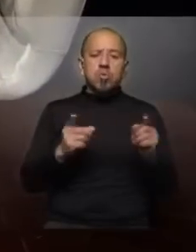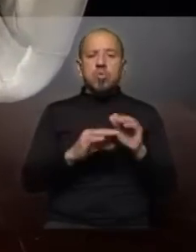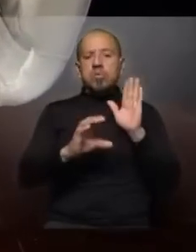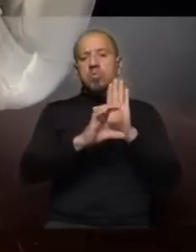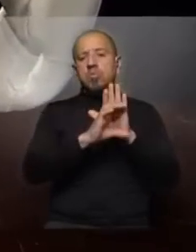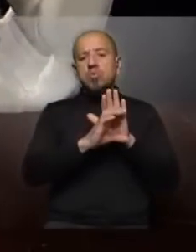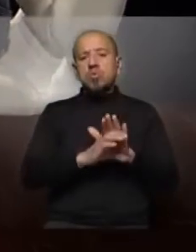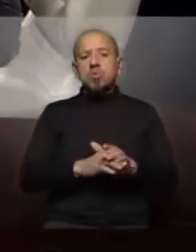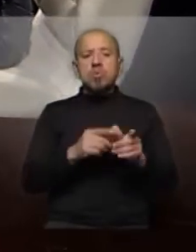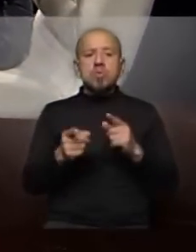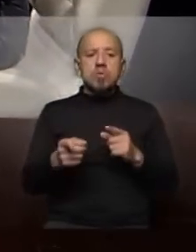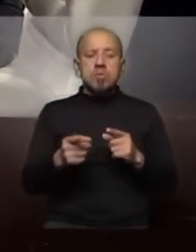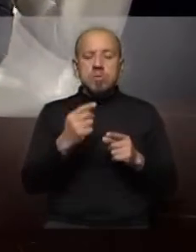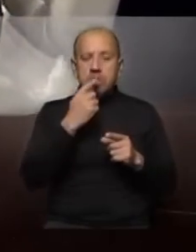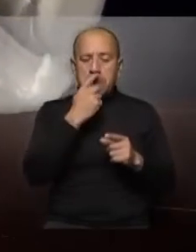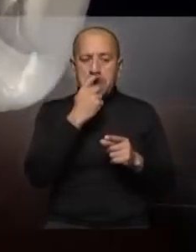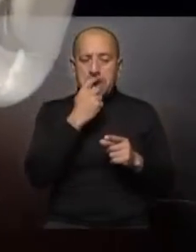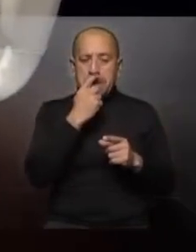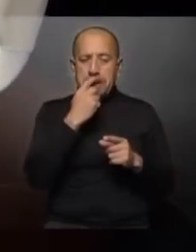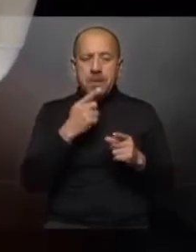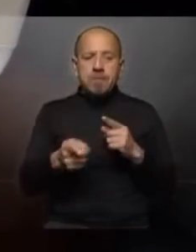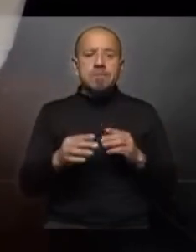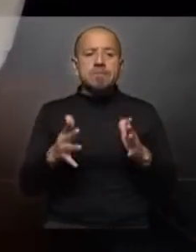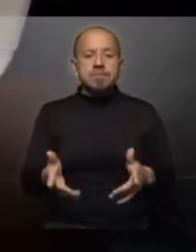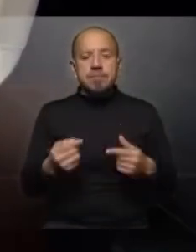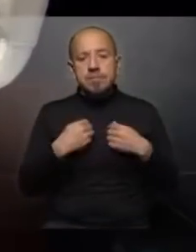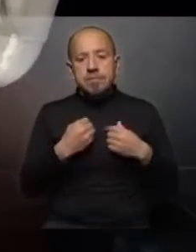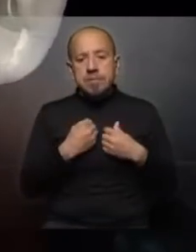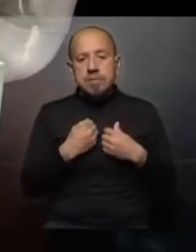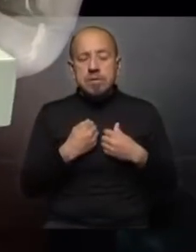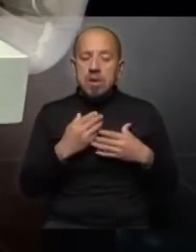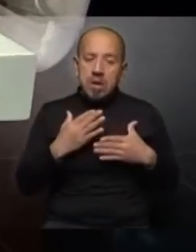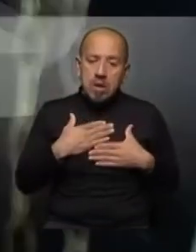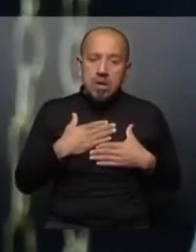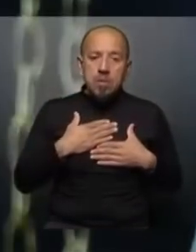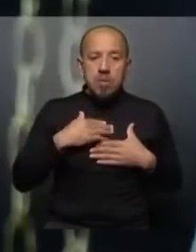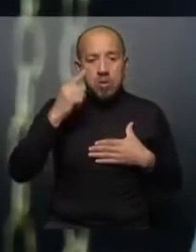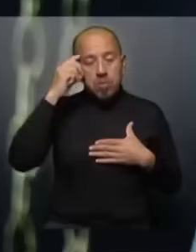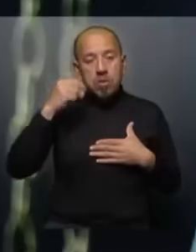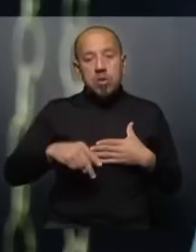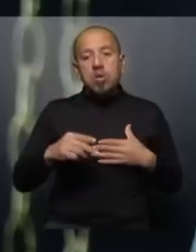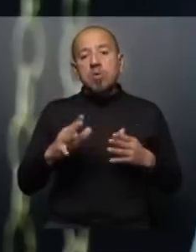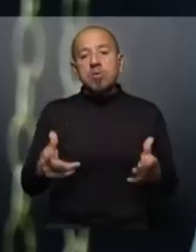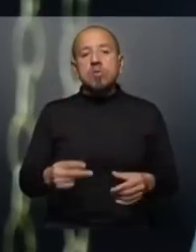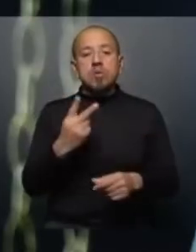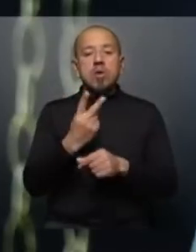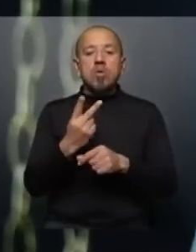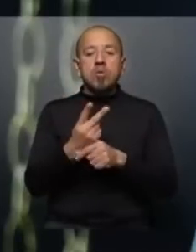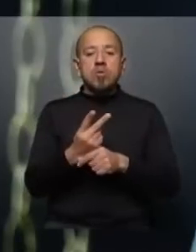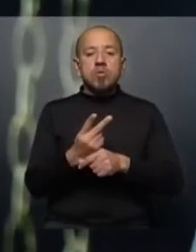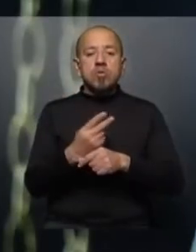absolutamente injusta este y que para mí Y esta es mi humilde de opinión personal obedece a dos motivos